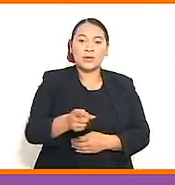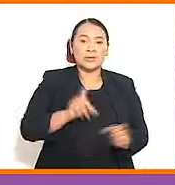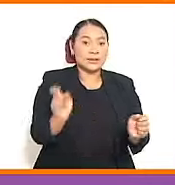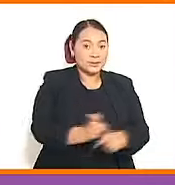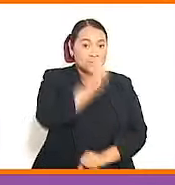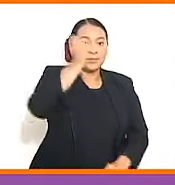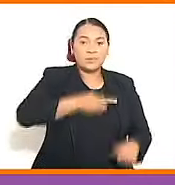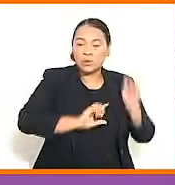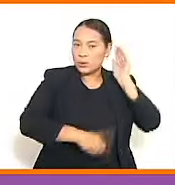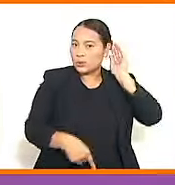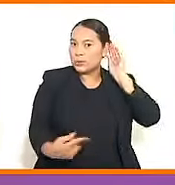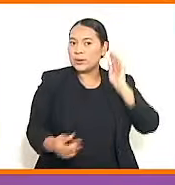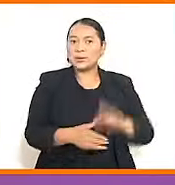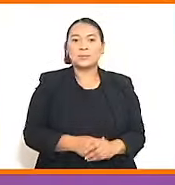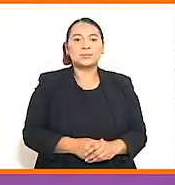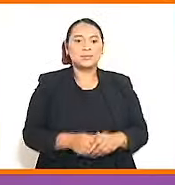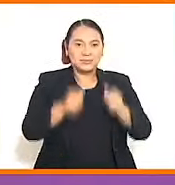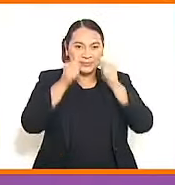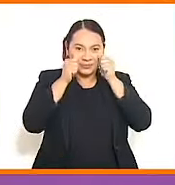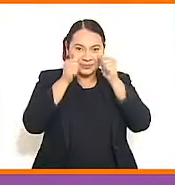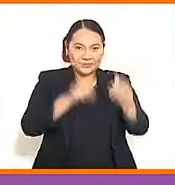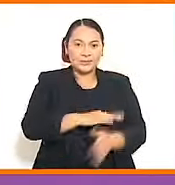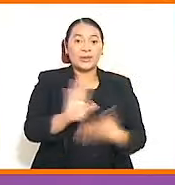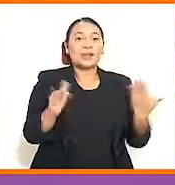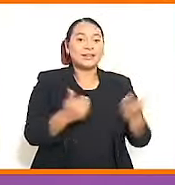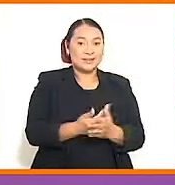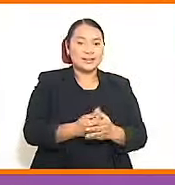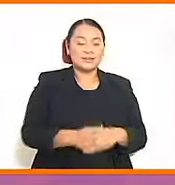afortunado ganador en diaria. Atentos a todos porque